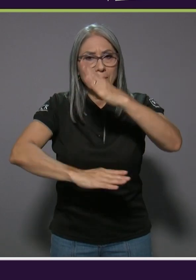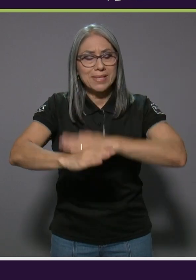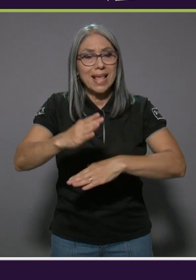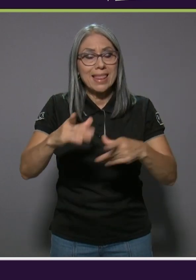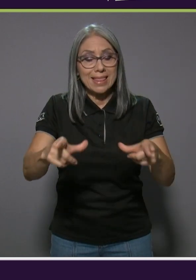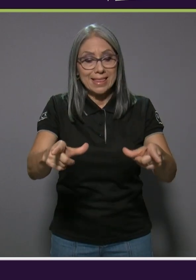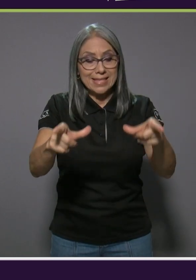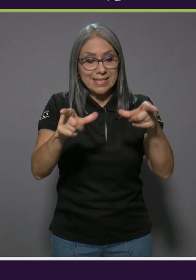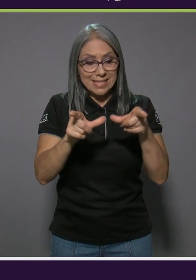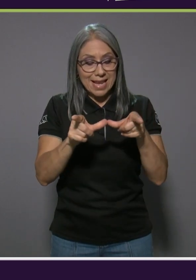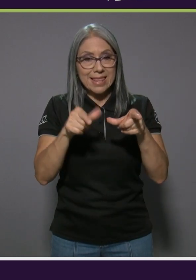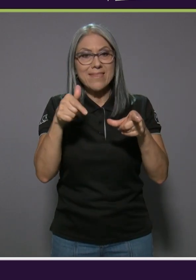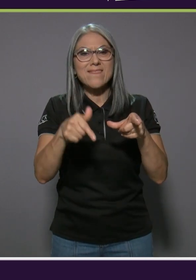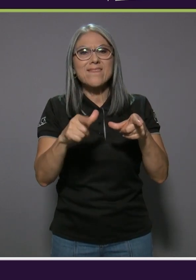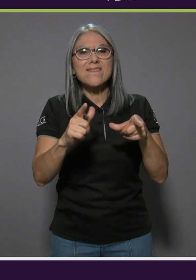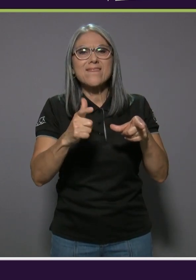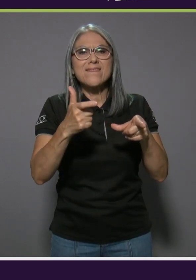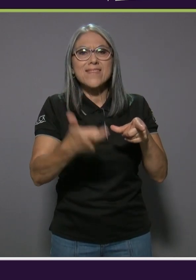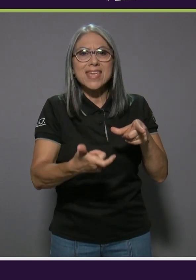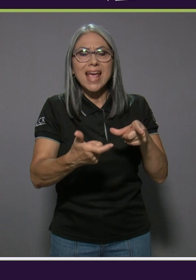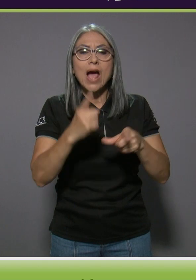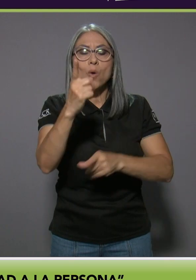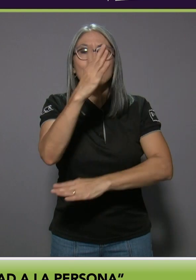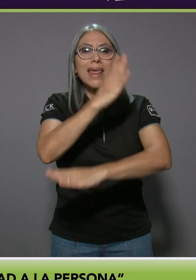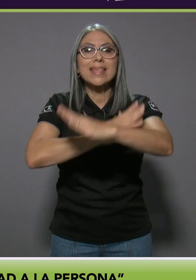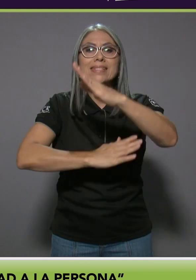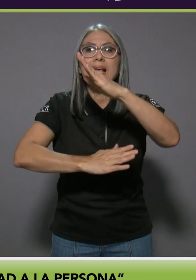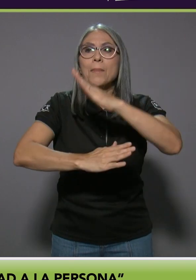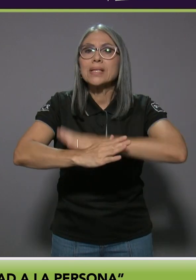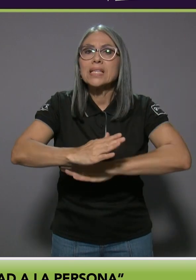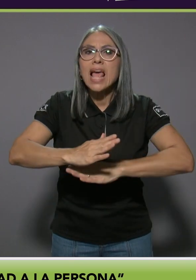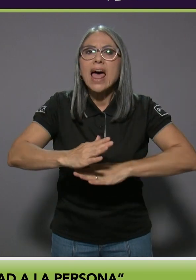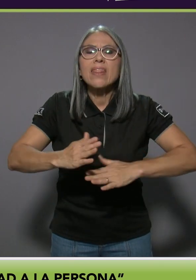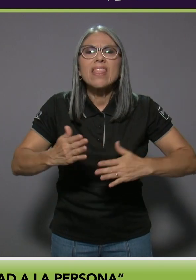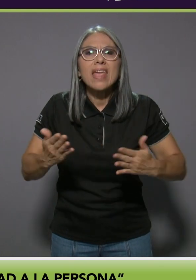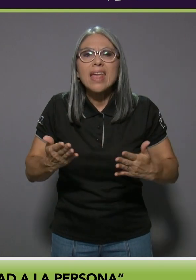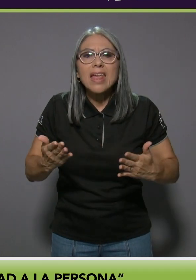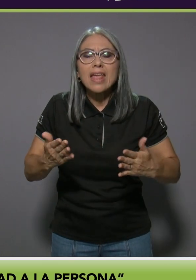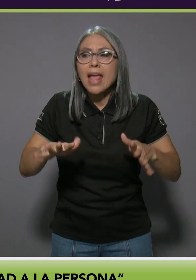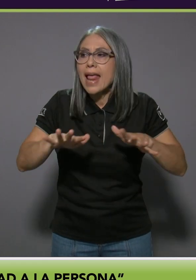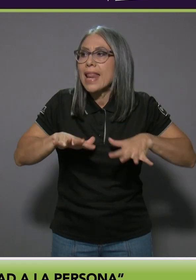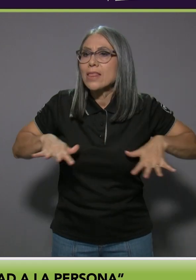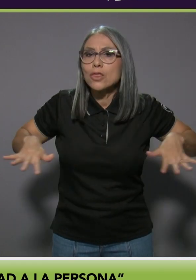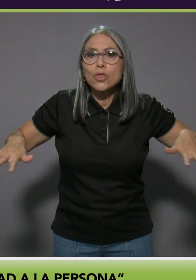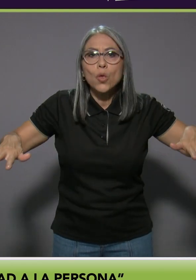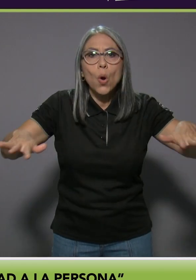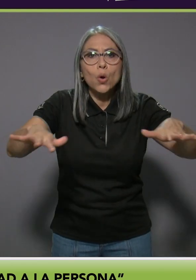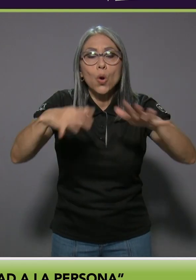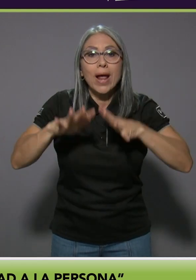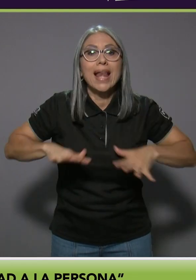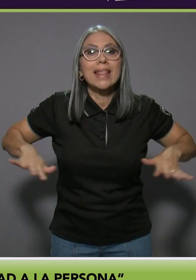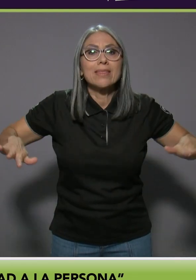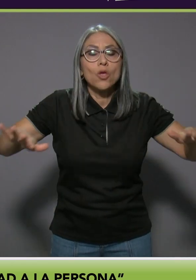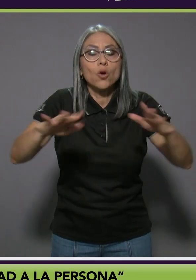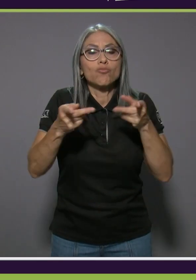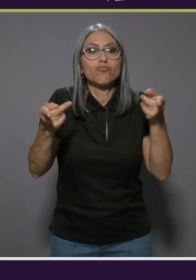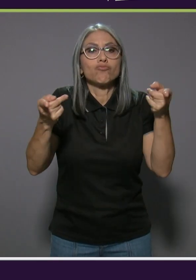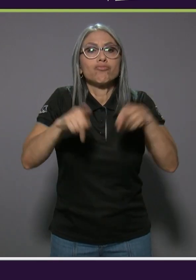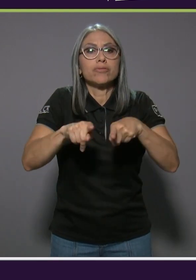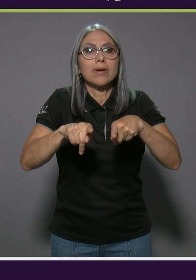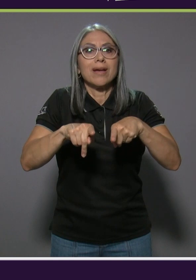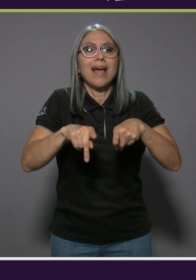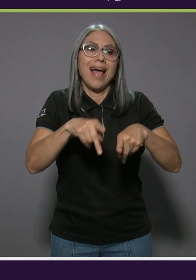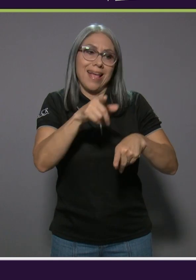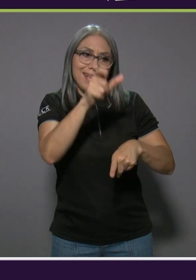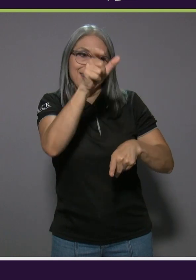una discapacidad del entorno, o sea, el entorno genera la discapacidad a la persona, no es la